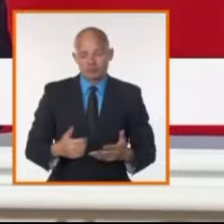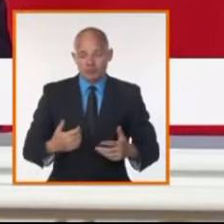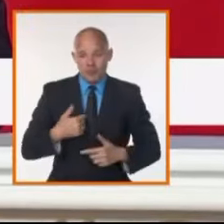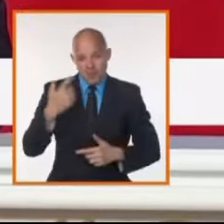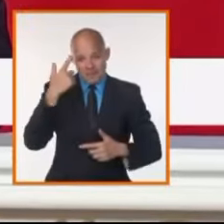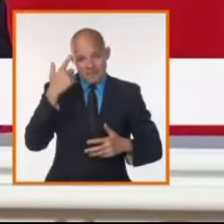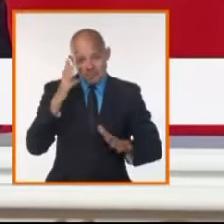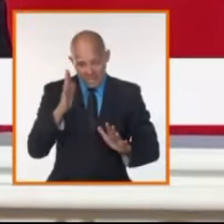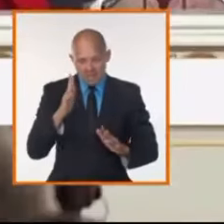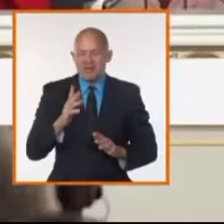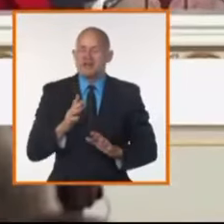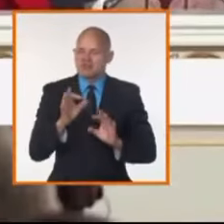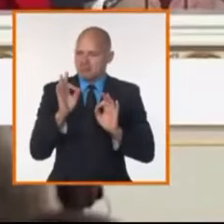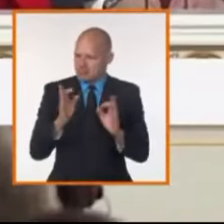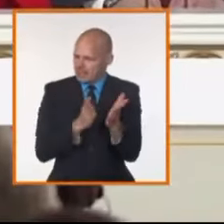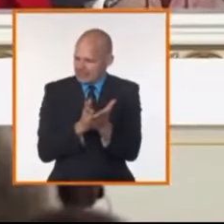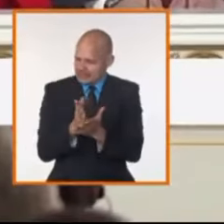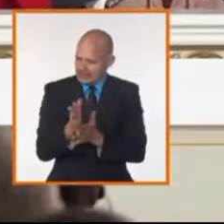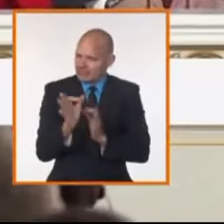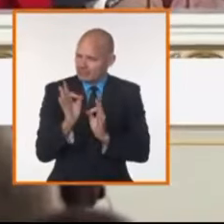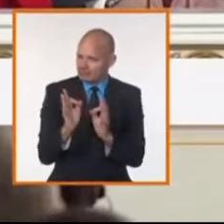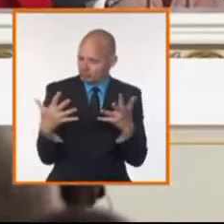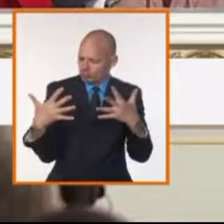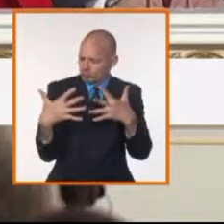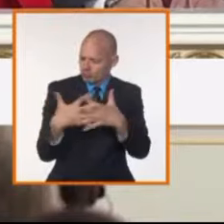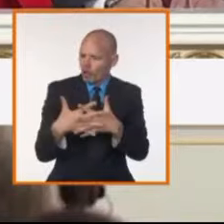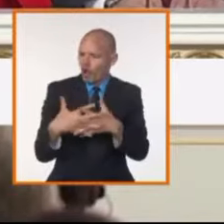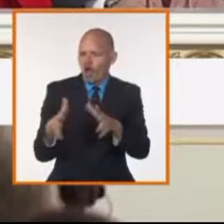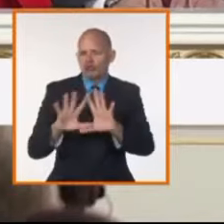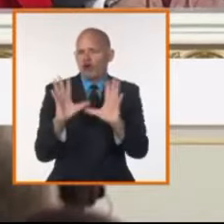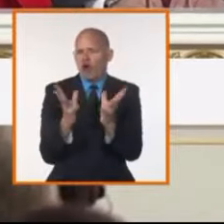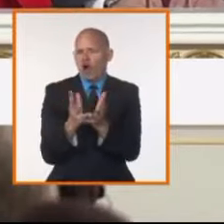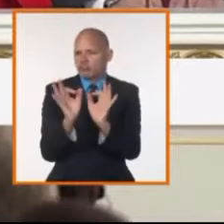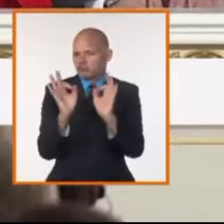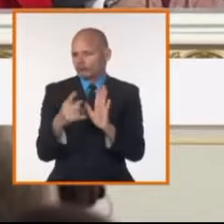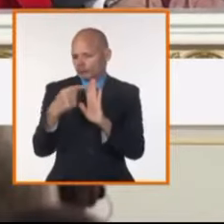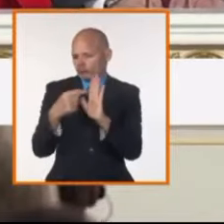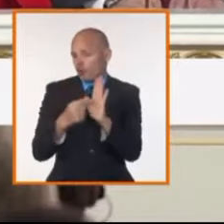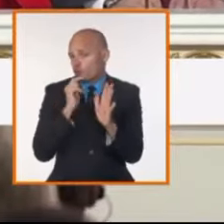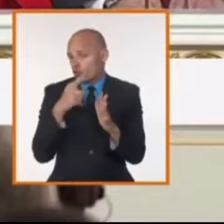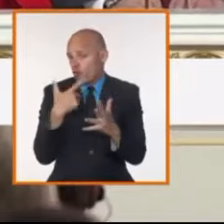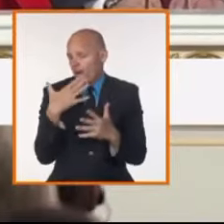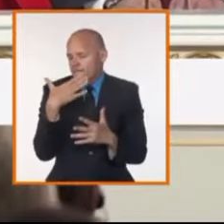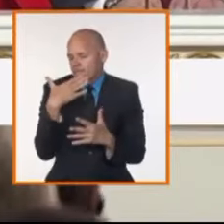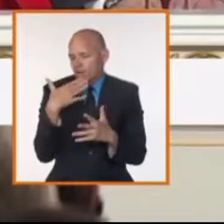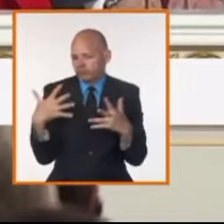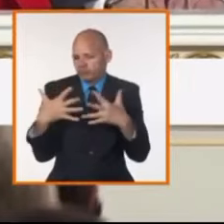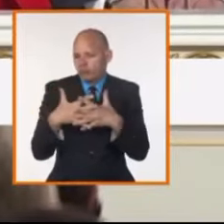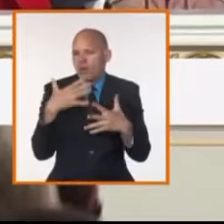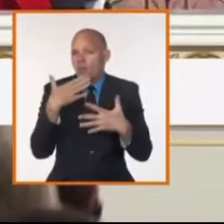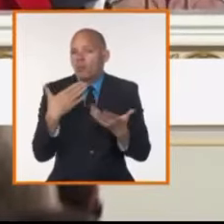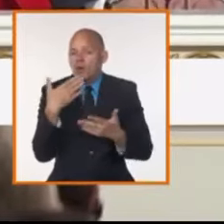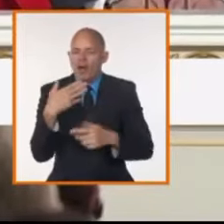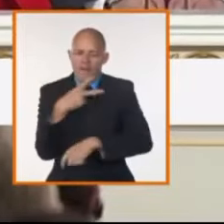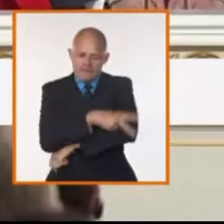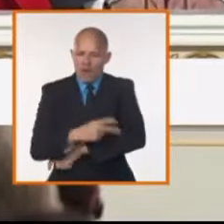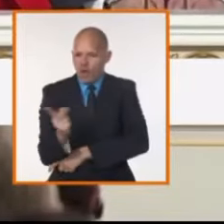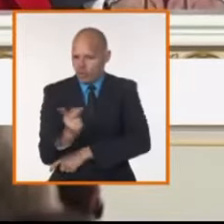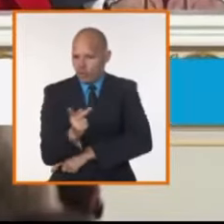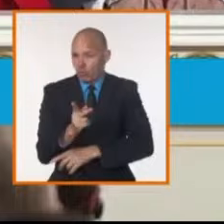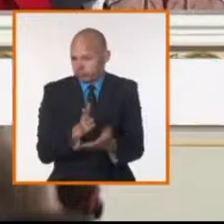estrechos contactos con el presidente Vladimir Putin en todas las formas posibles en aras de unas relaciones chinas dinámicas y a